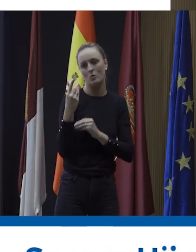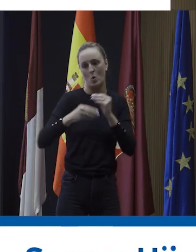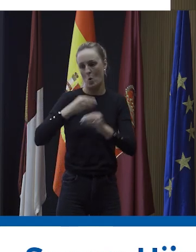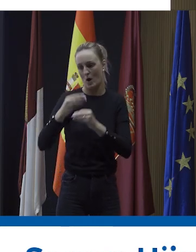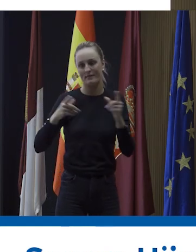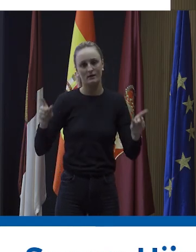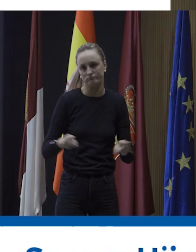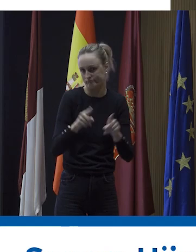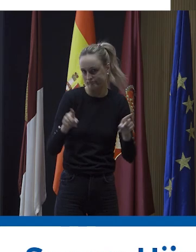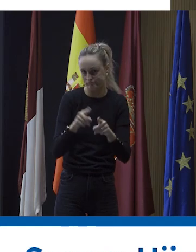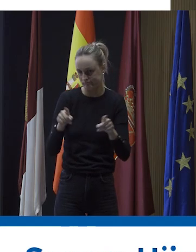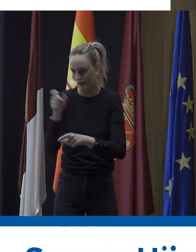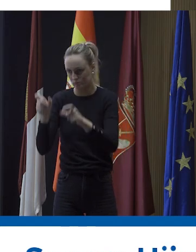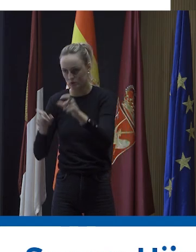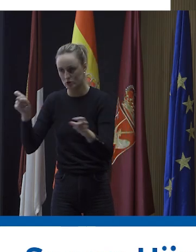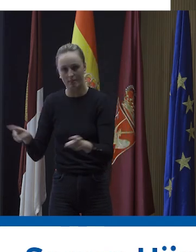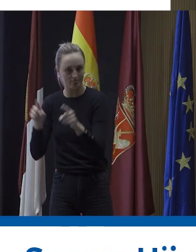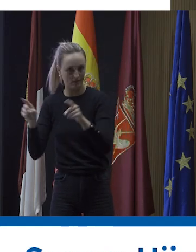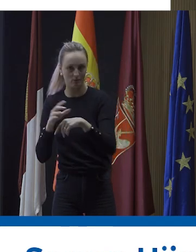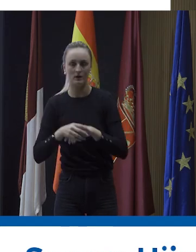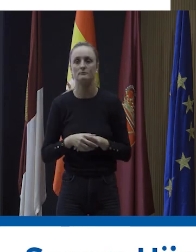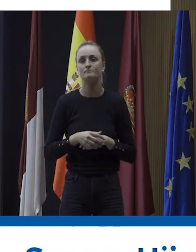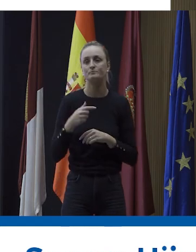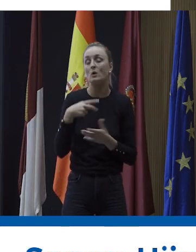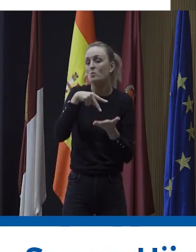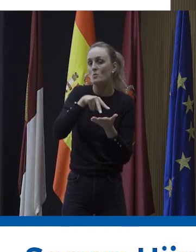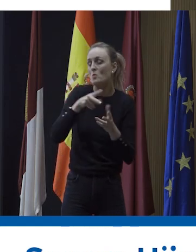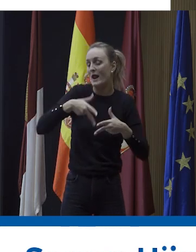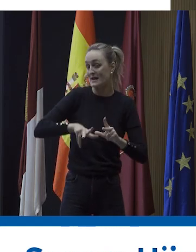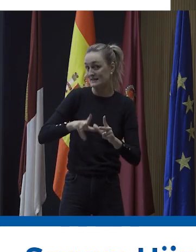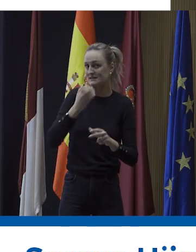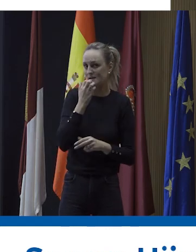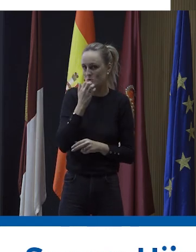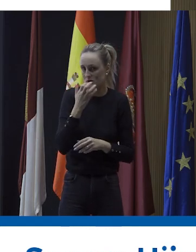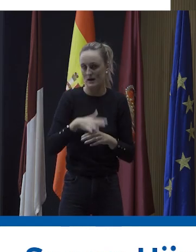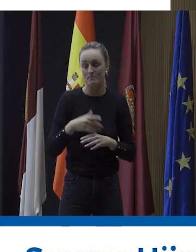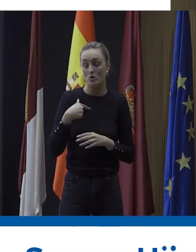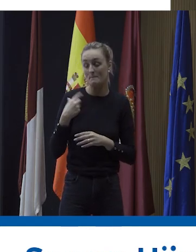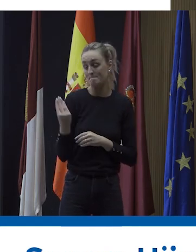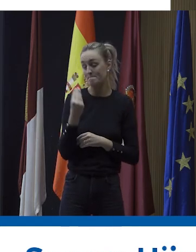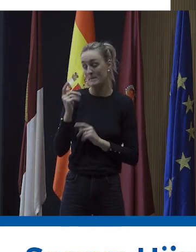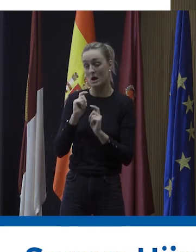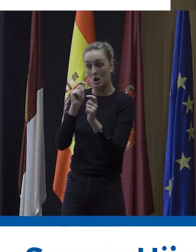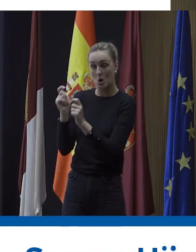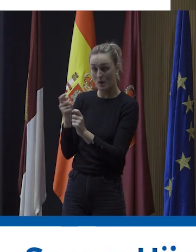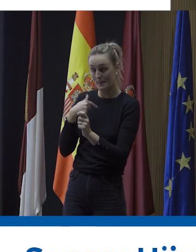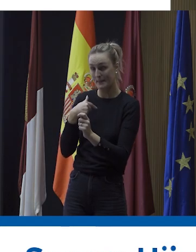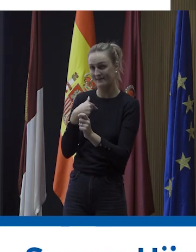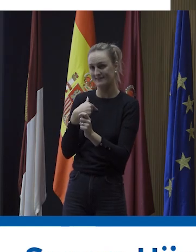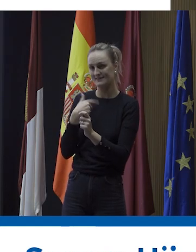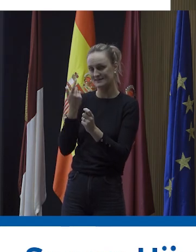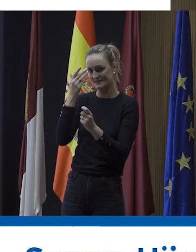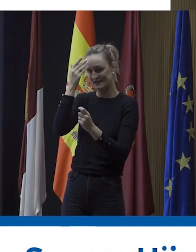hasta en una silla. Y todo esto lo que favorece es que todas las estructuras que formaban esa cavidad